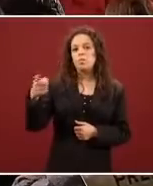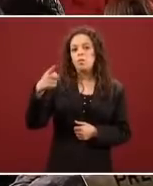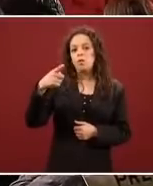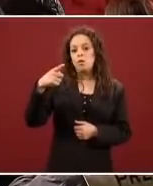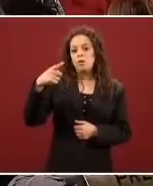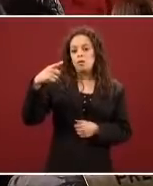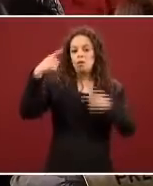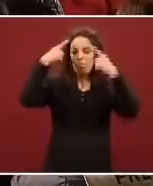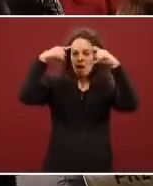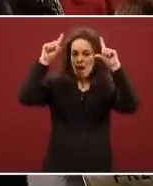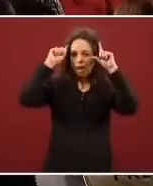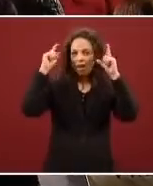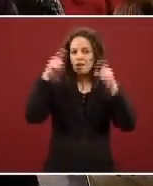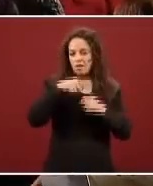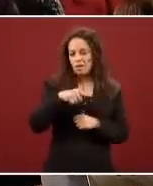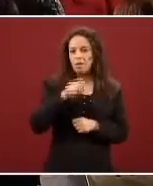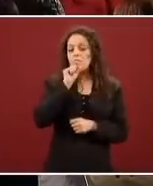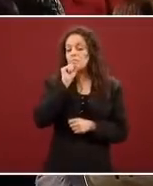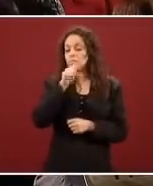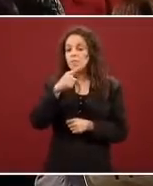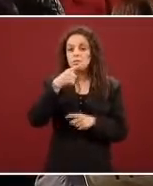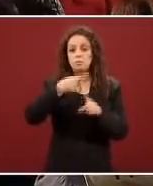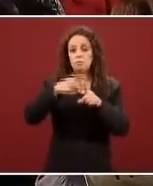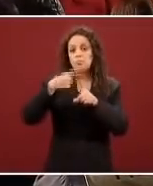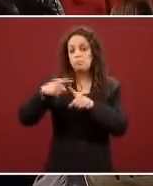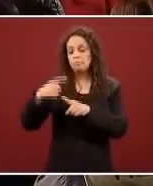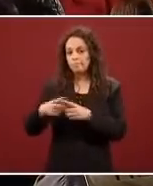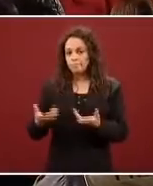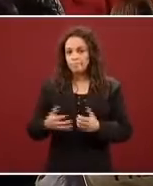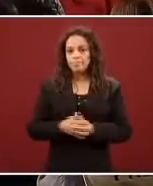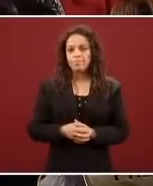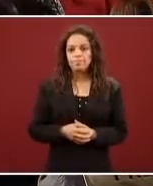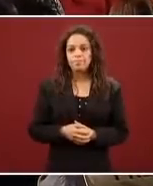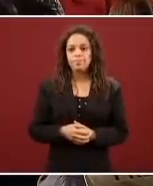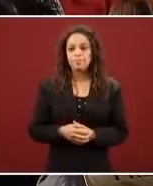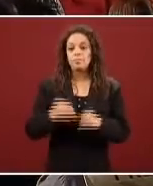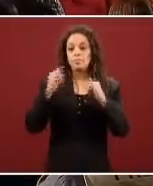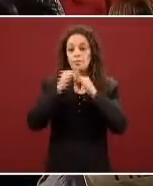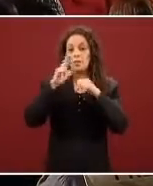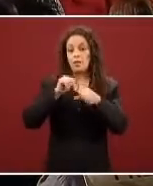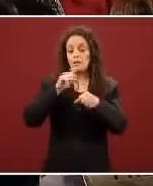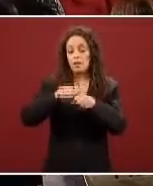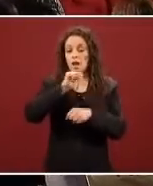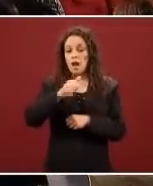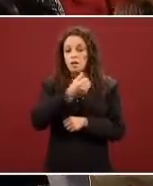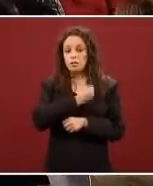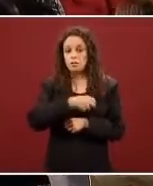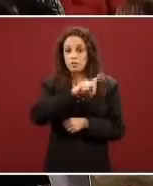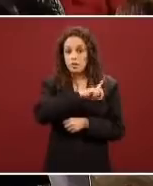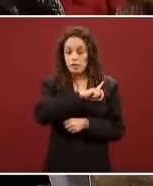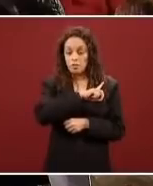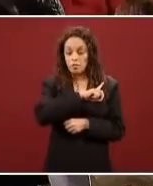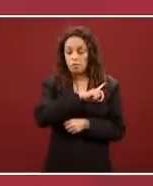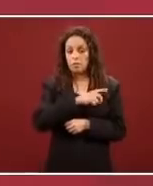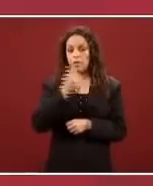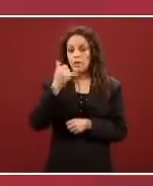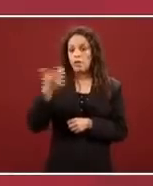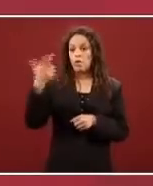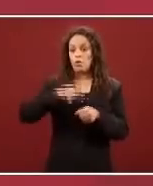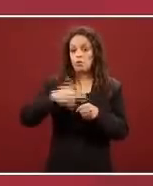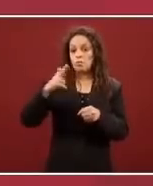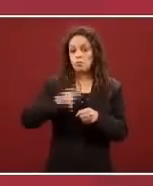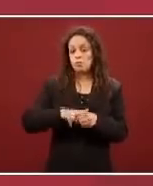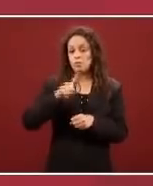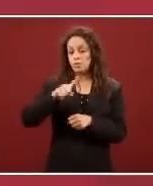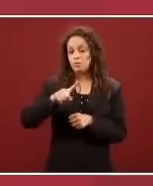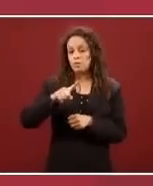estados están haciendo lo mismo y obviamente los Institutos Nacionales de Salud y los hospitales federales de referencia y los hospitales regionales